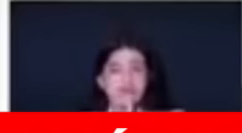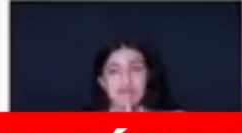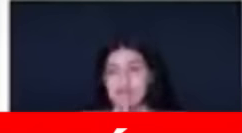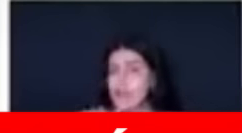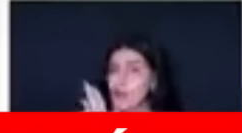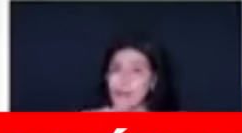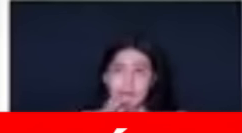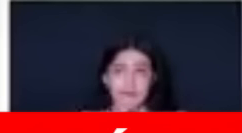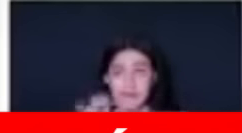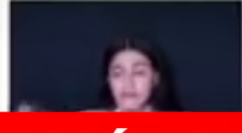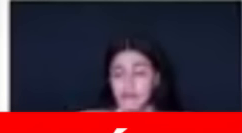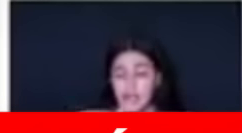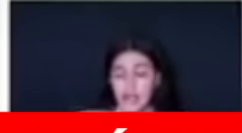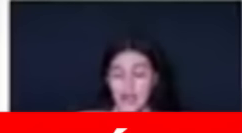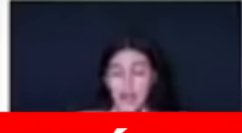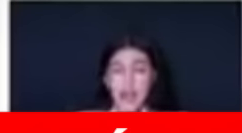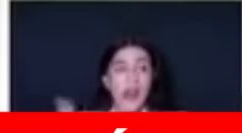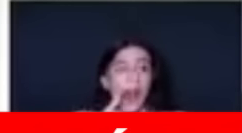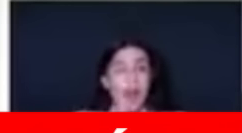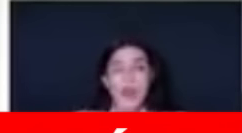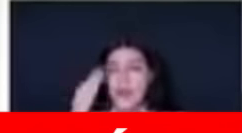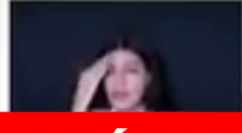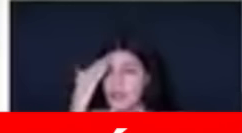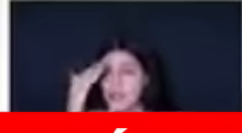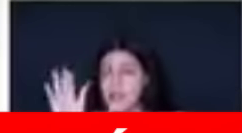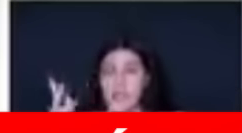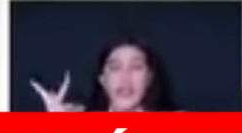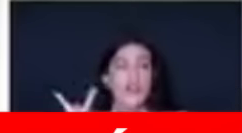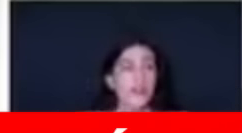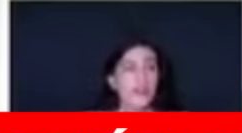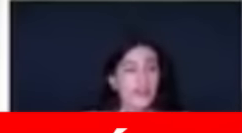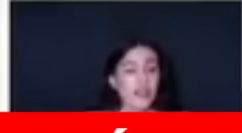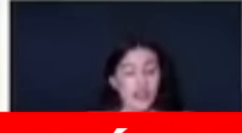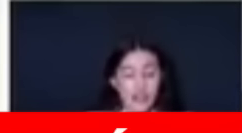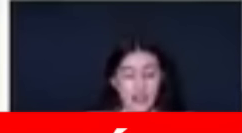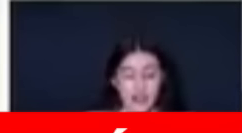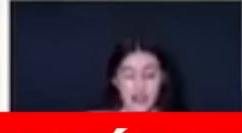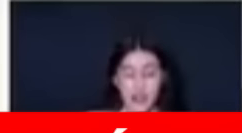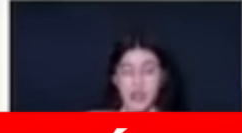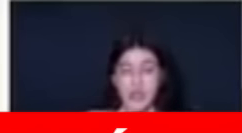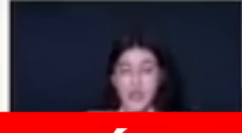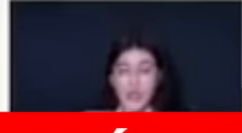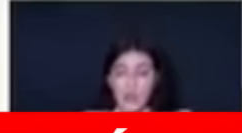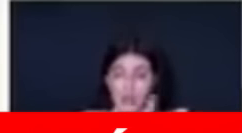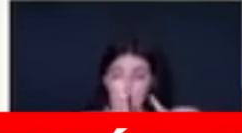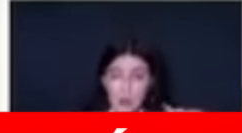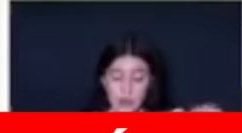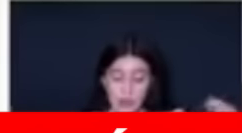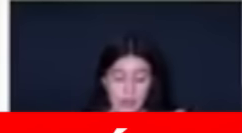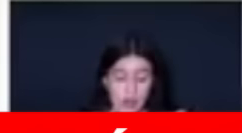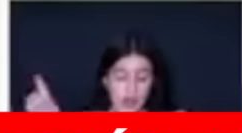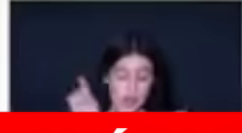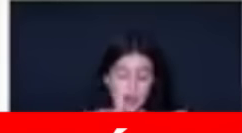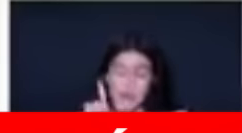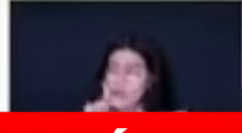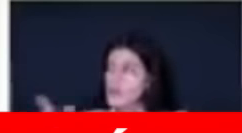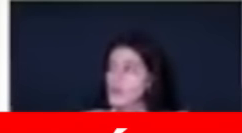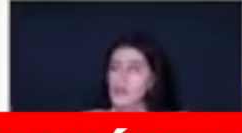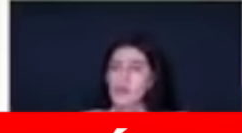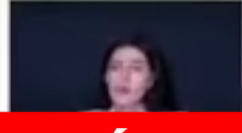no puedo ante lo que sé que está pasando en este país. Mujeres